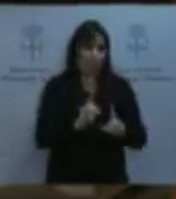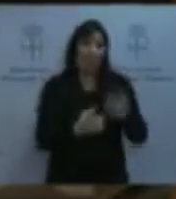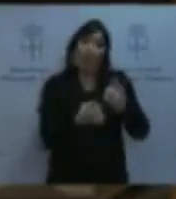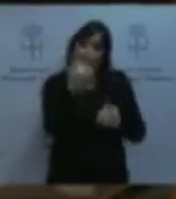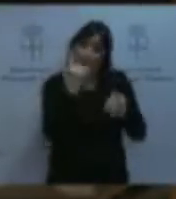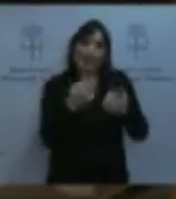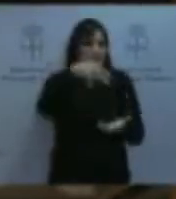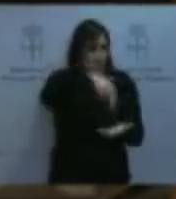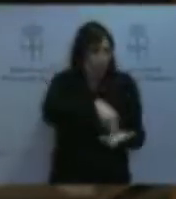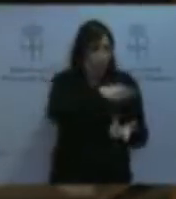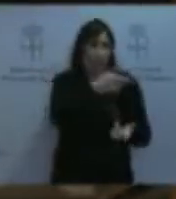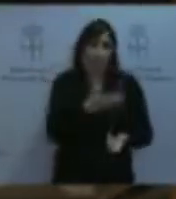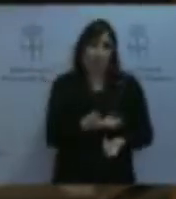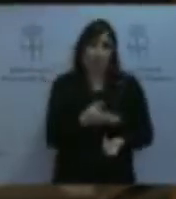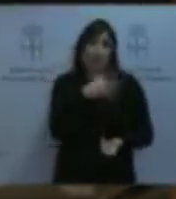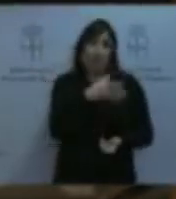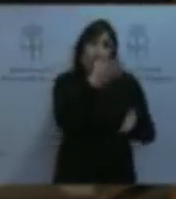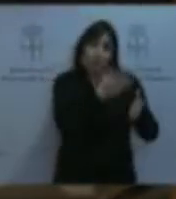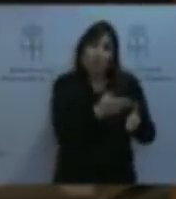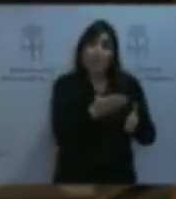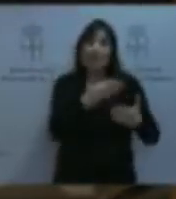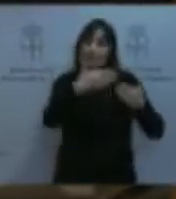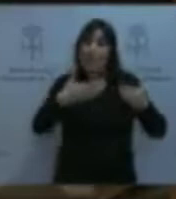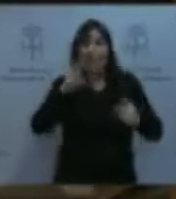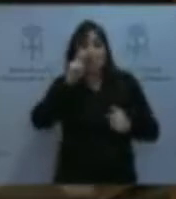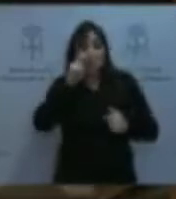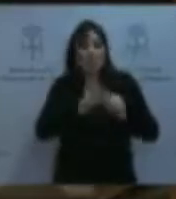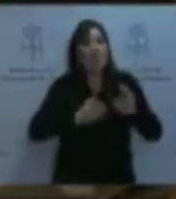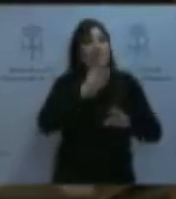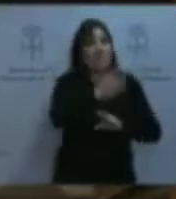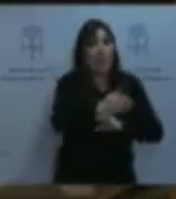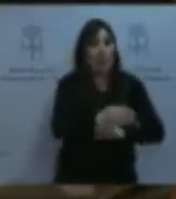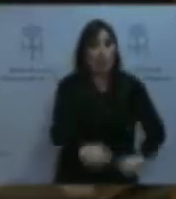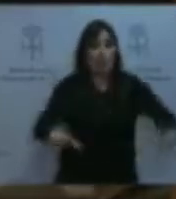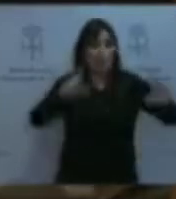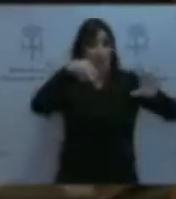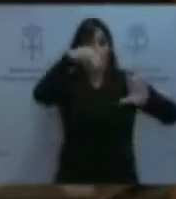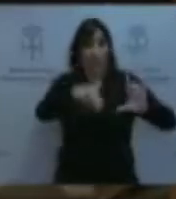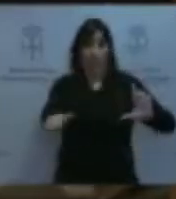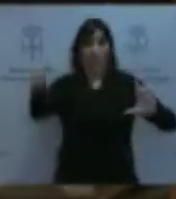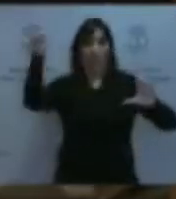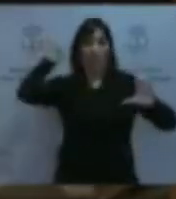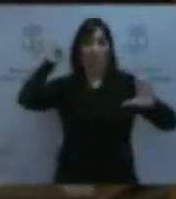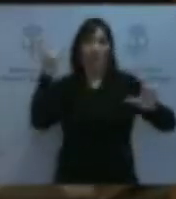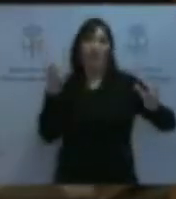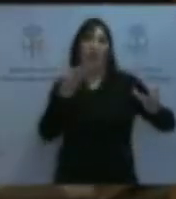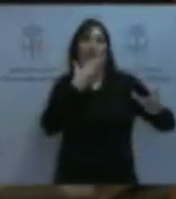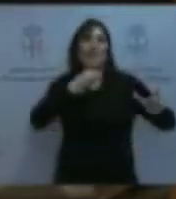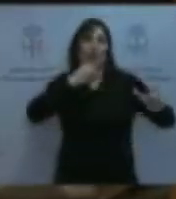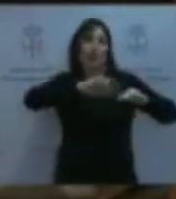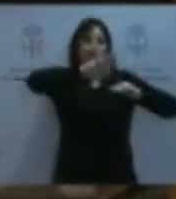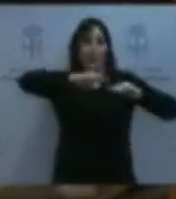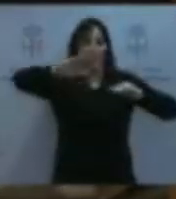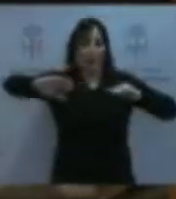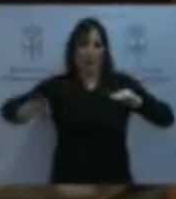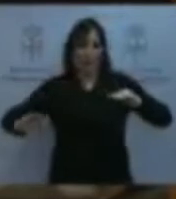decorado el mundo rural del que todos nos sentimos orgullosos. Yo creo que en ese sentido es importante prestar atención a esa